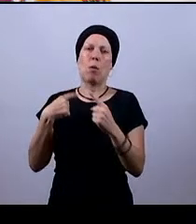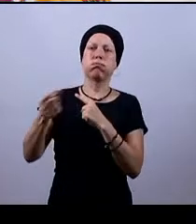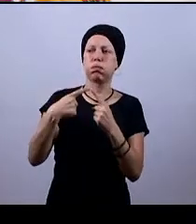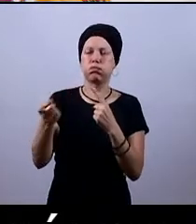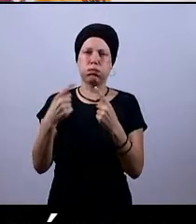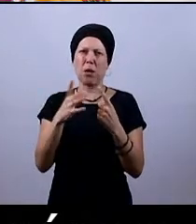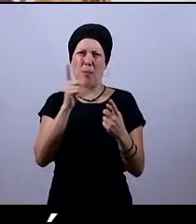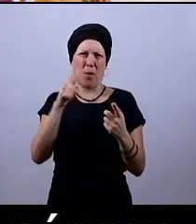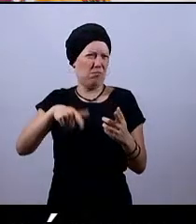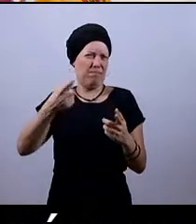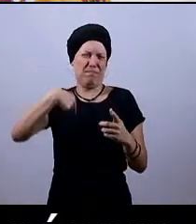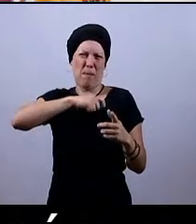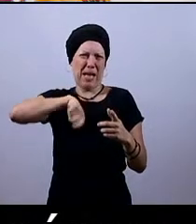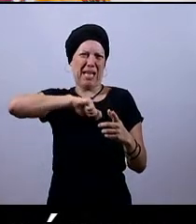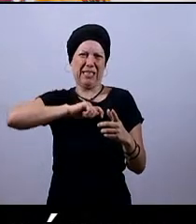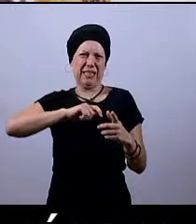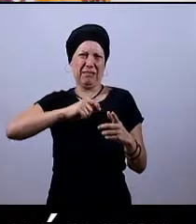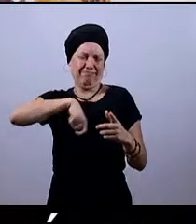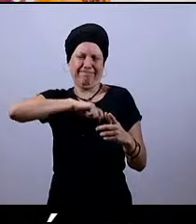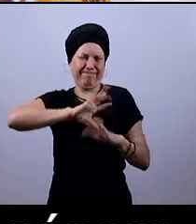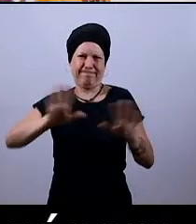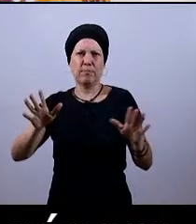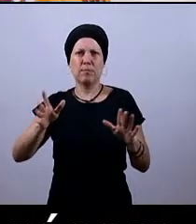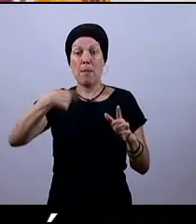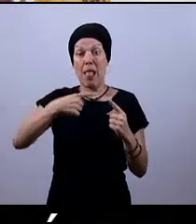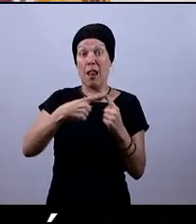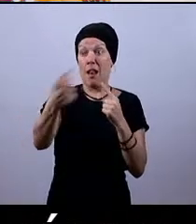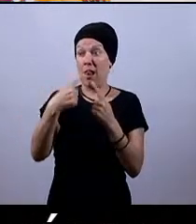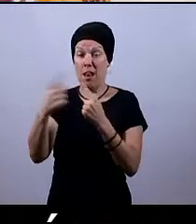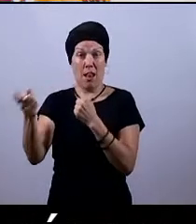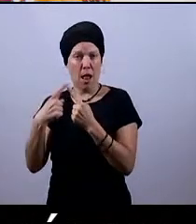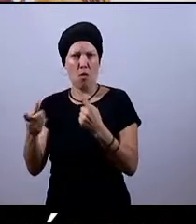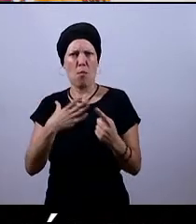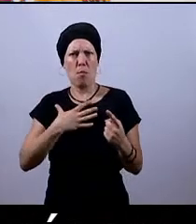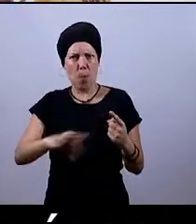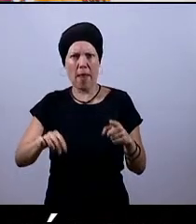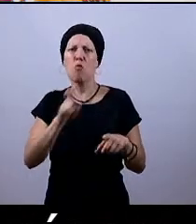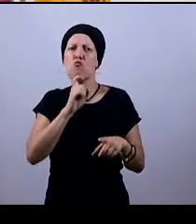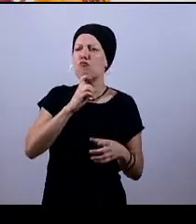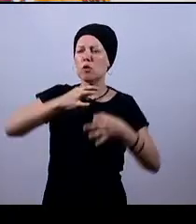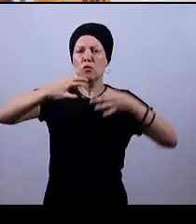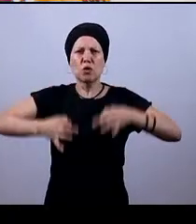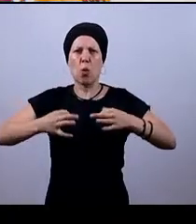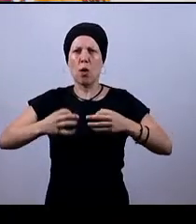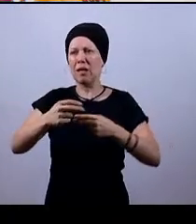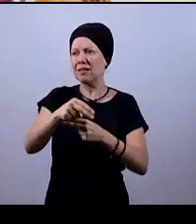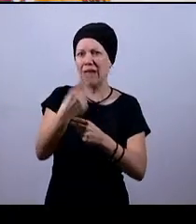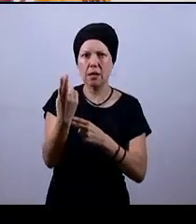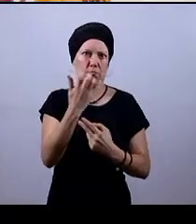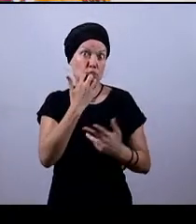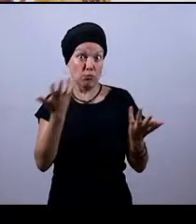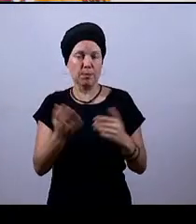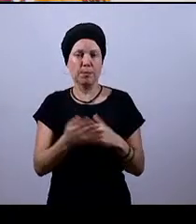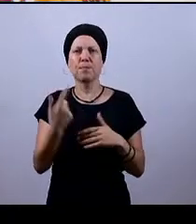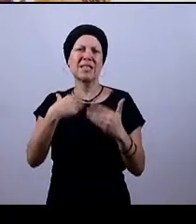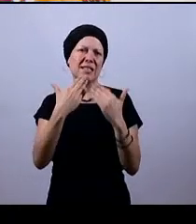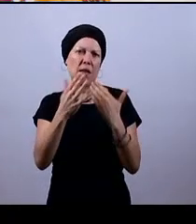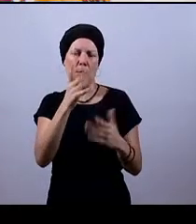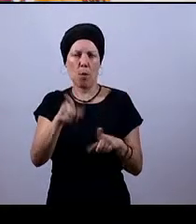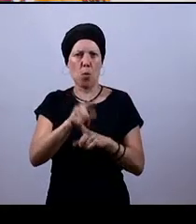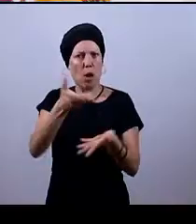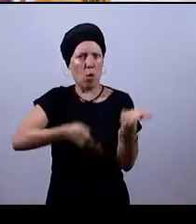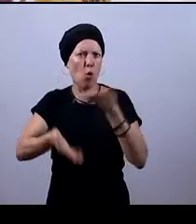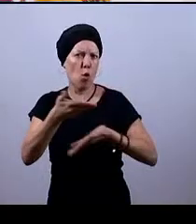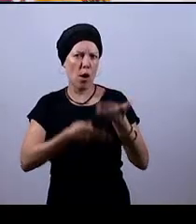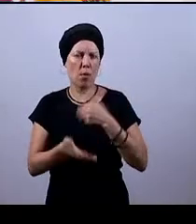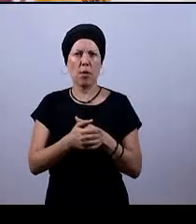asola a nuestro país, para que puedan desplazarse de una manera segura en taxis. Lo hacemos gracias a la